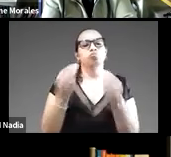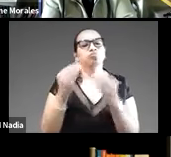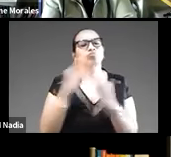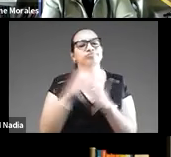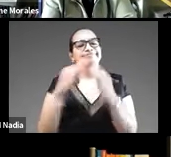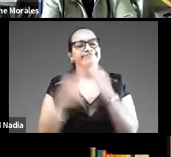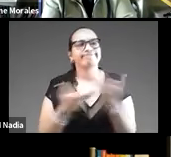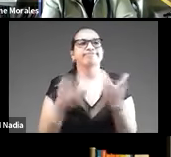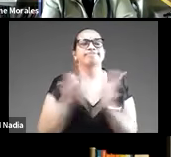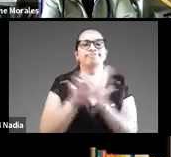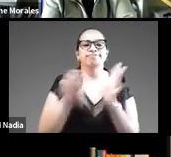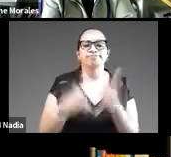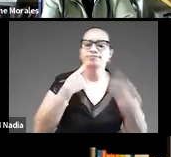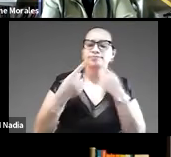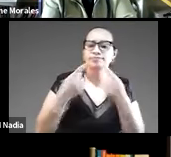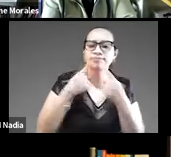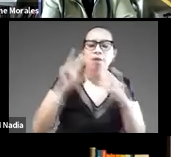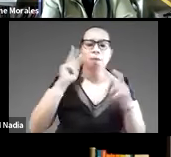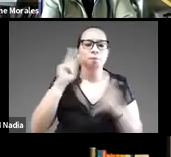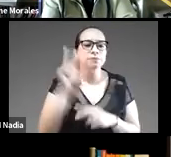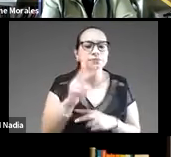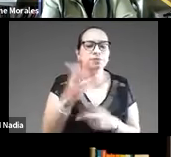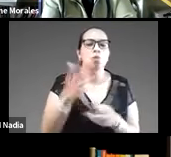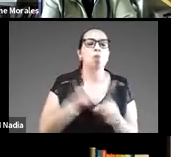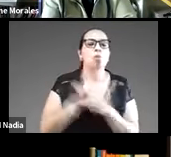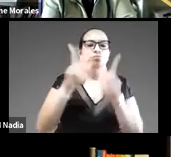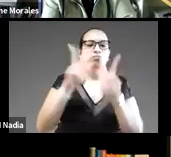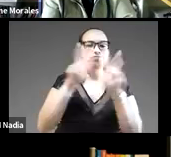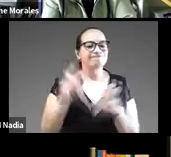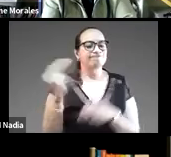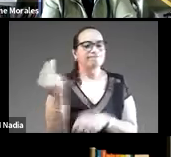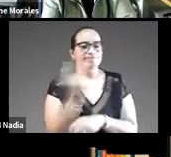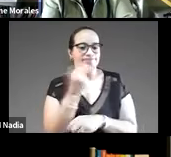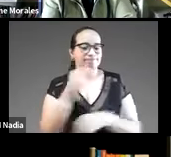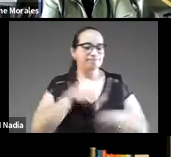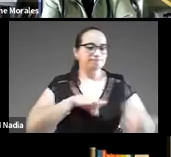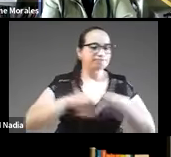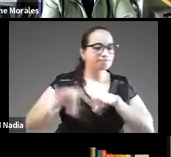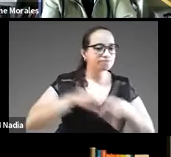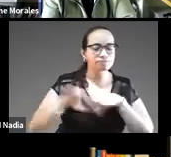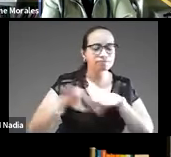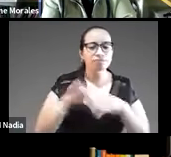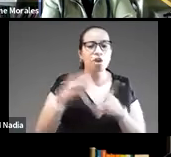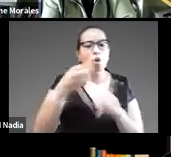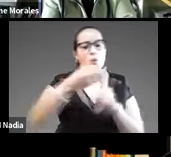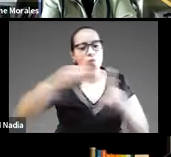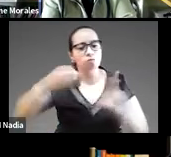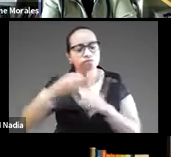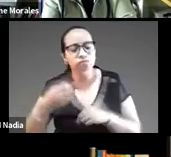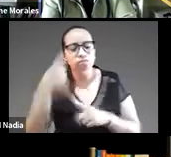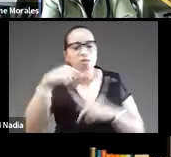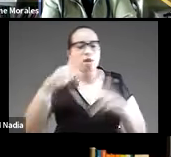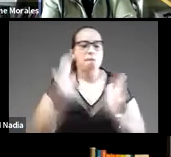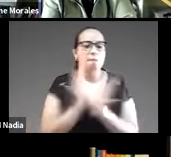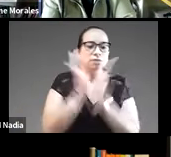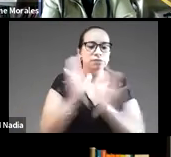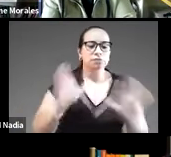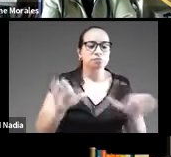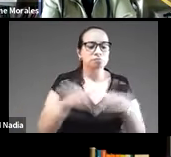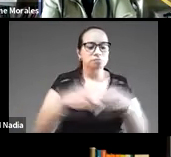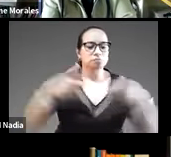del diálogo, la visibilización de las temáticas que se necesitan trabajar, la organización y la participación de la